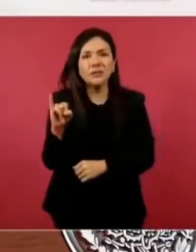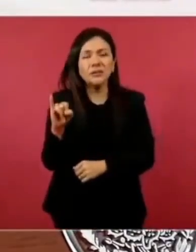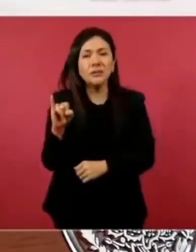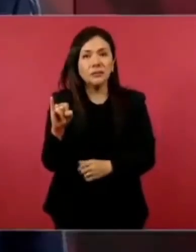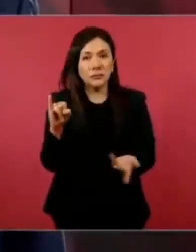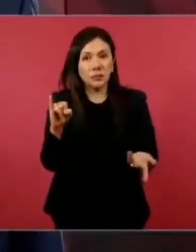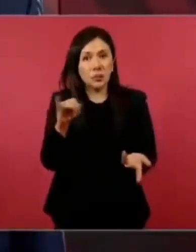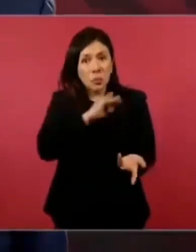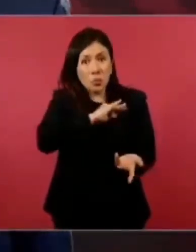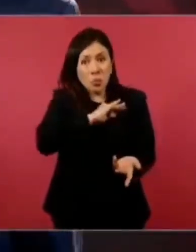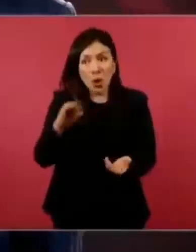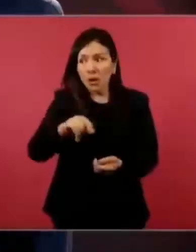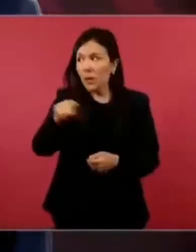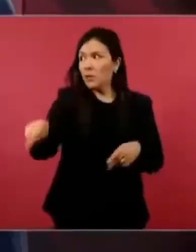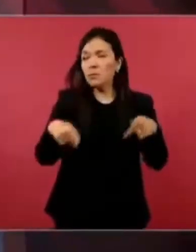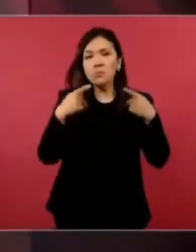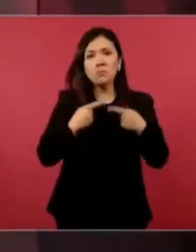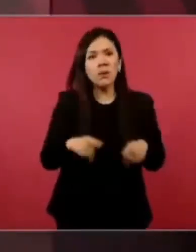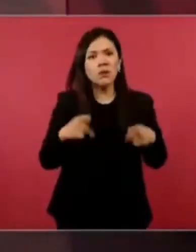había podido